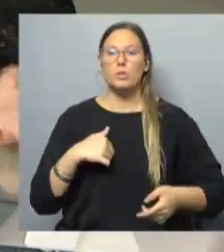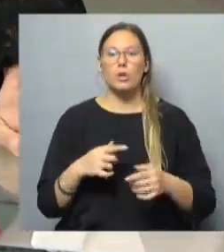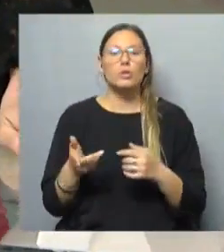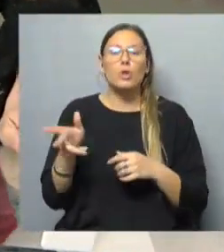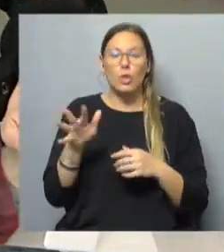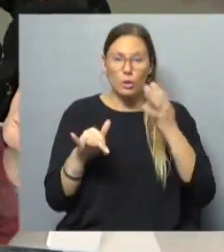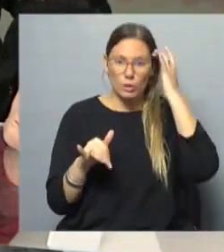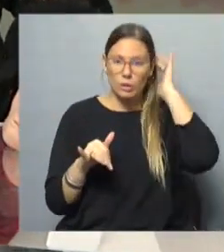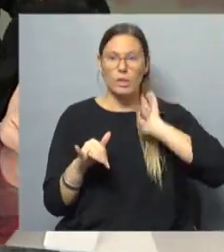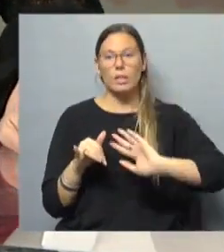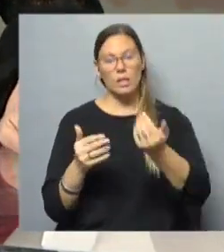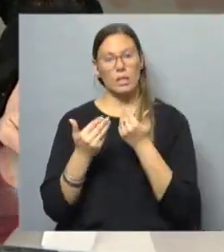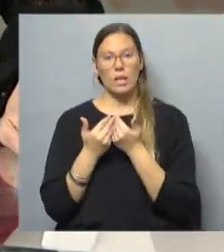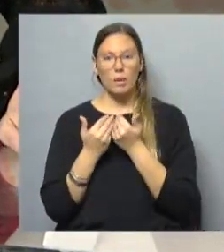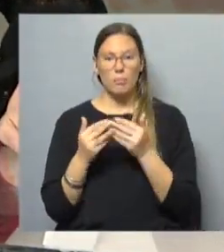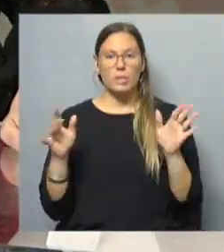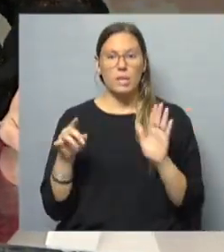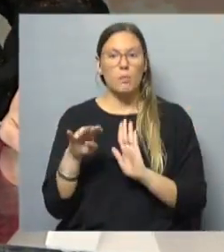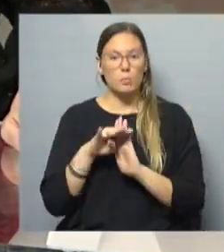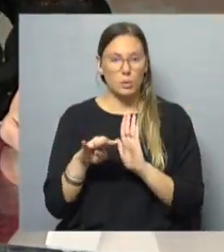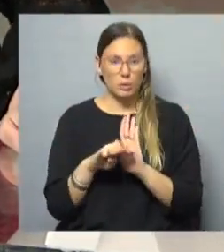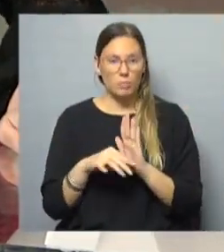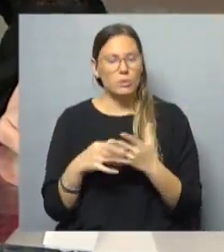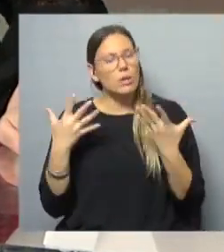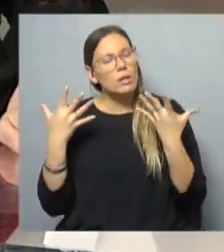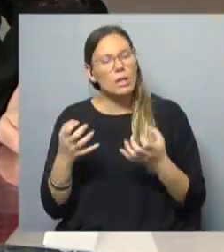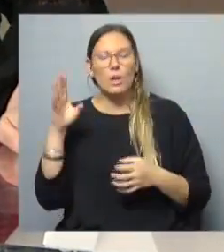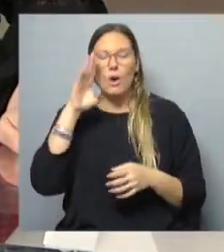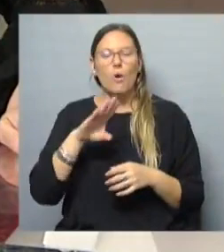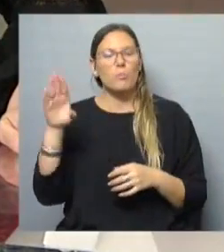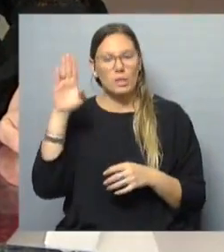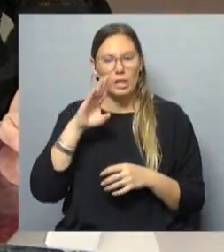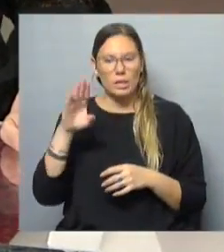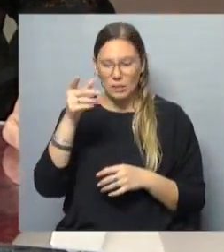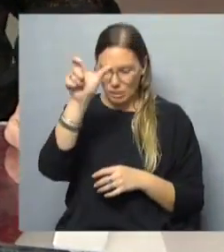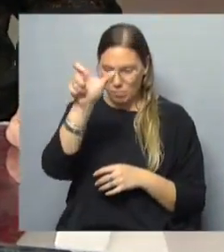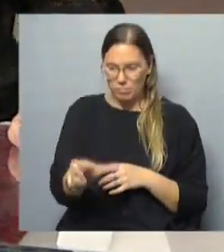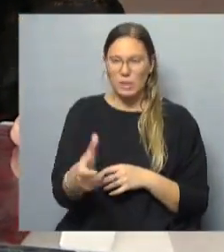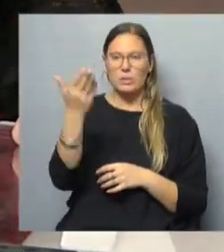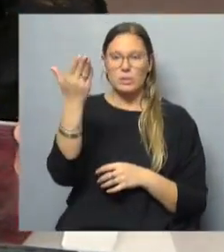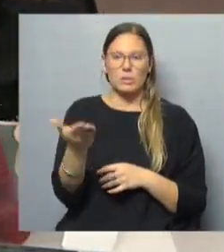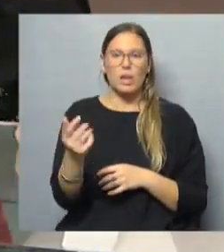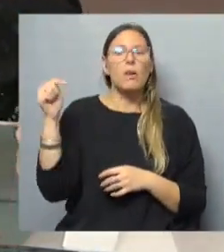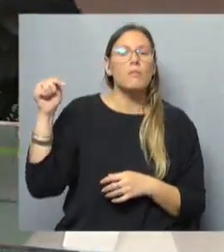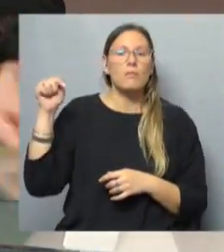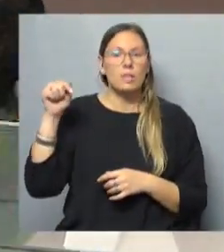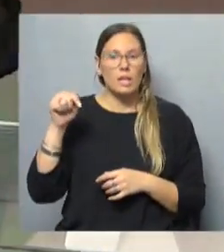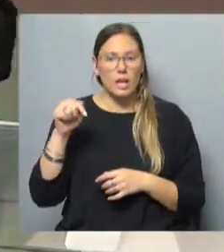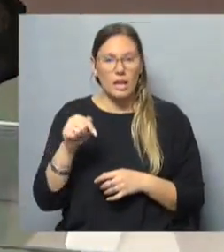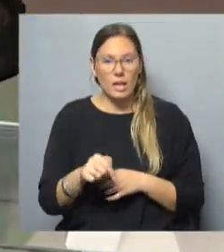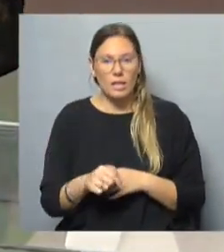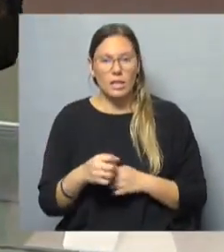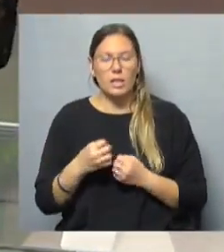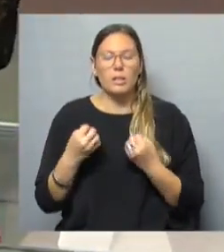día, desde que arranqué en este programa, he intentado hacer un homenaje a esta persona que viene